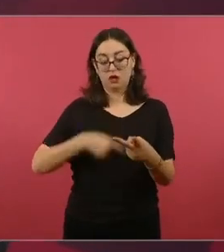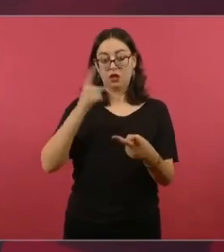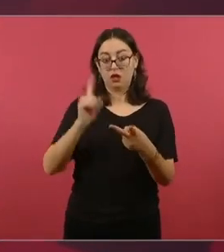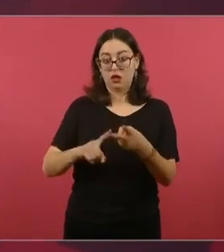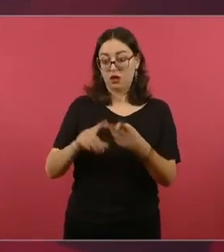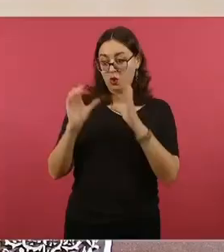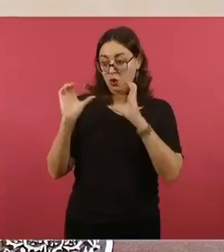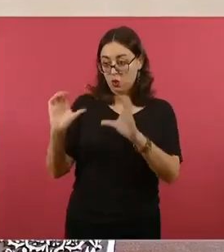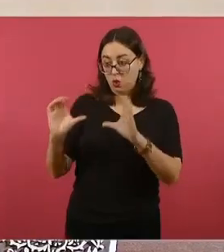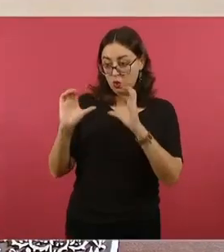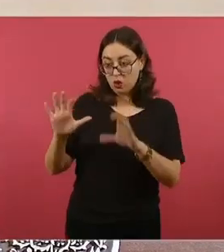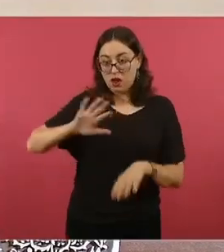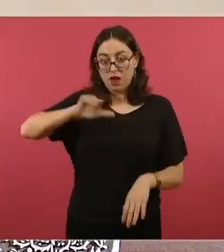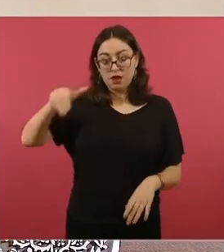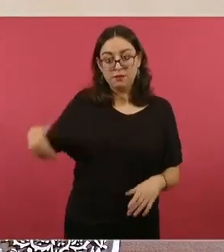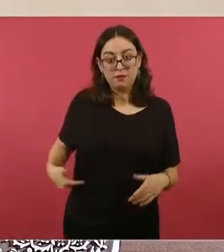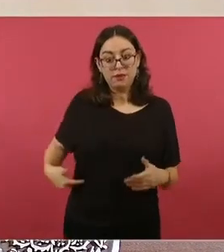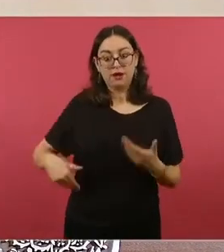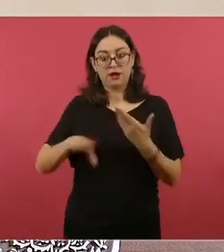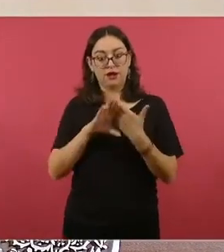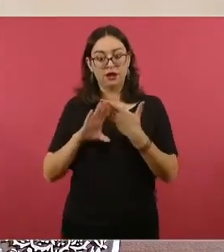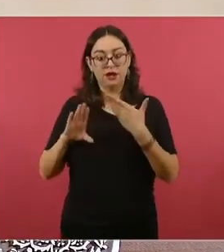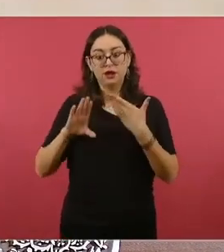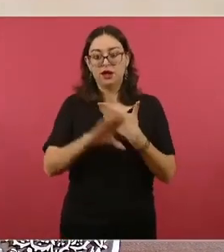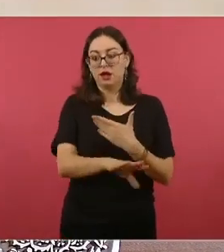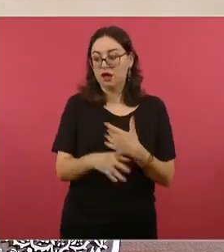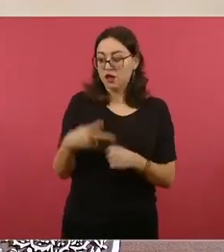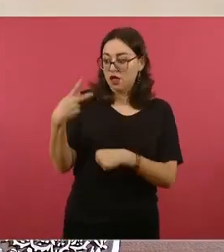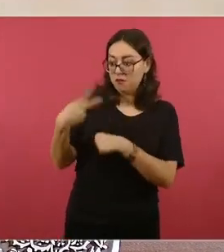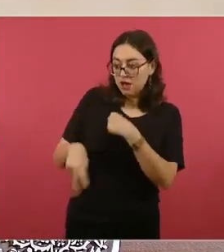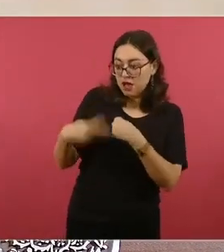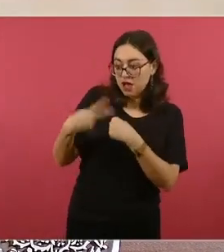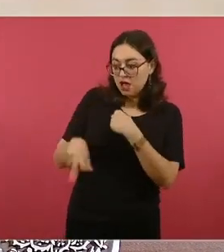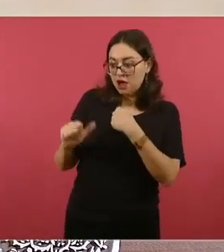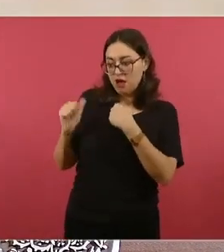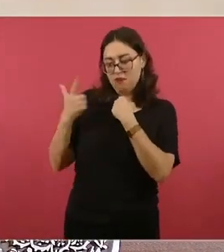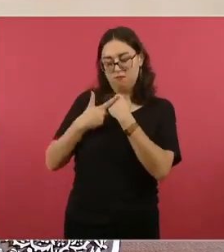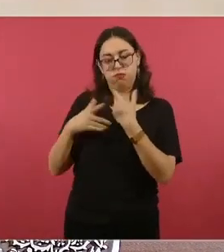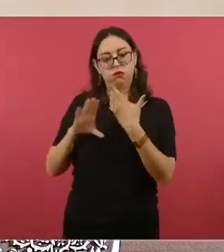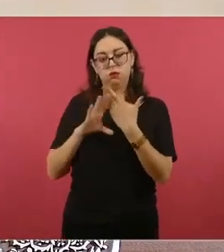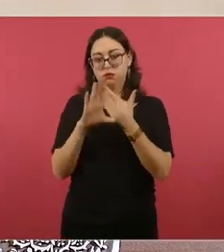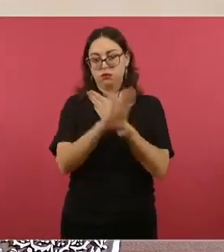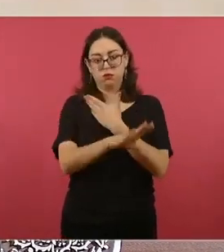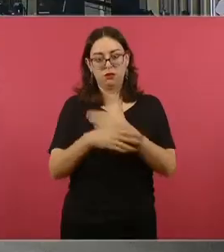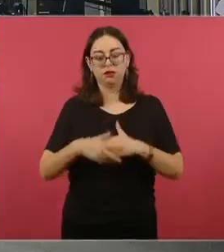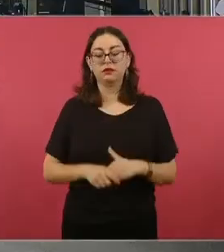que no haya accidentes, que no se arriesguen. Hace poco una empresa,